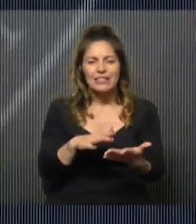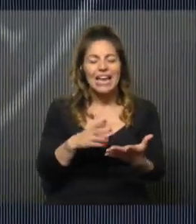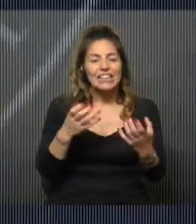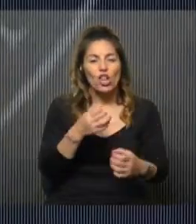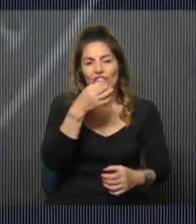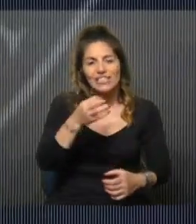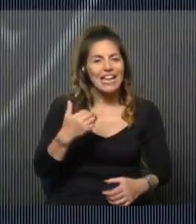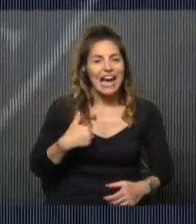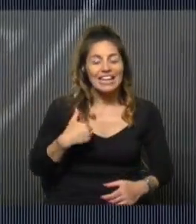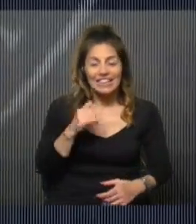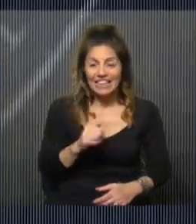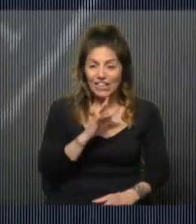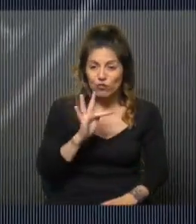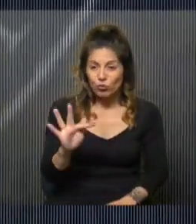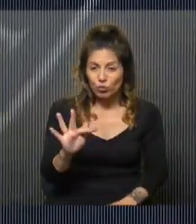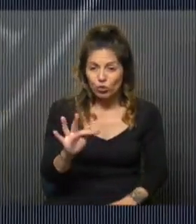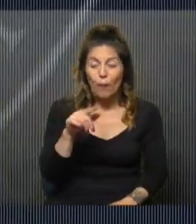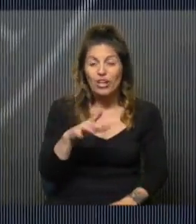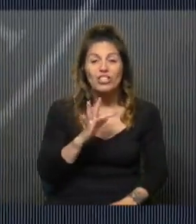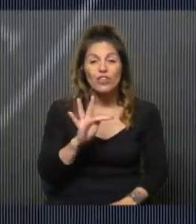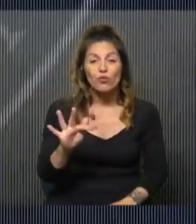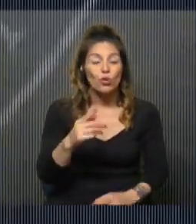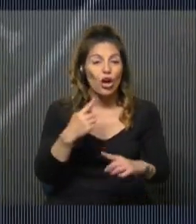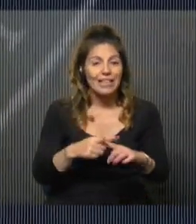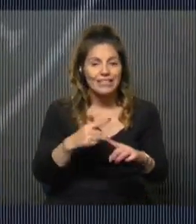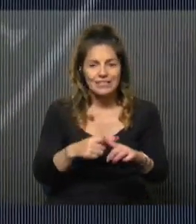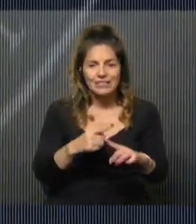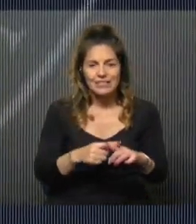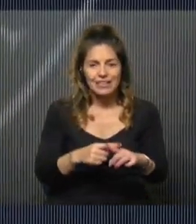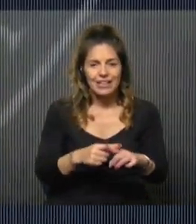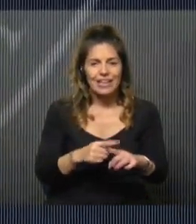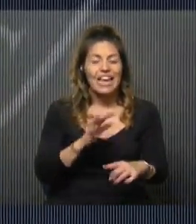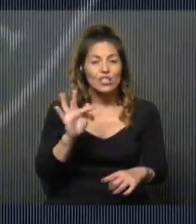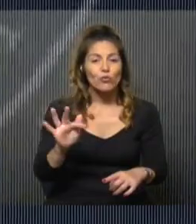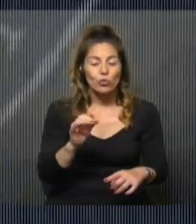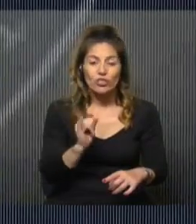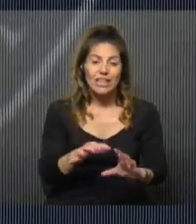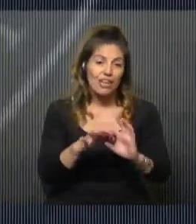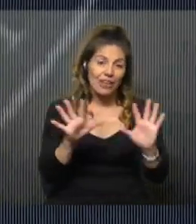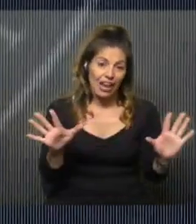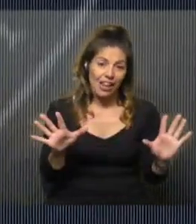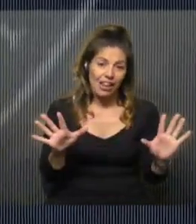que Argentina tiene futuro pero ese futuro existe si ese futuro es